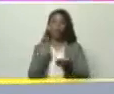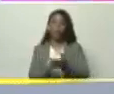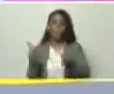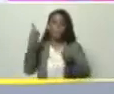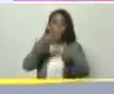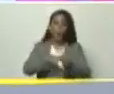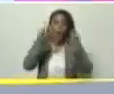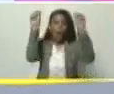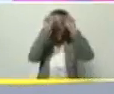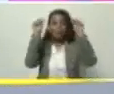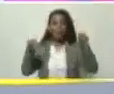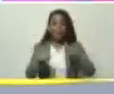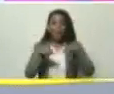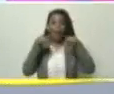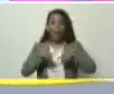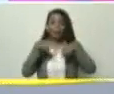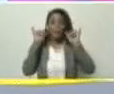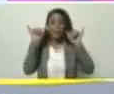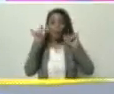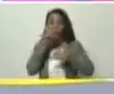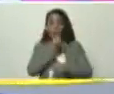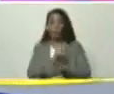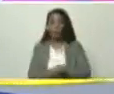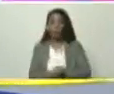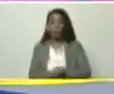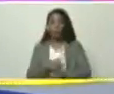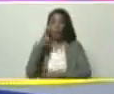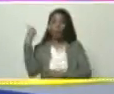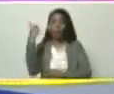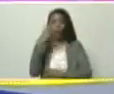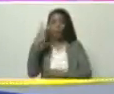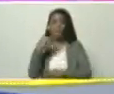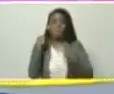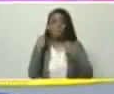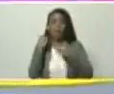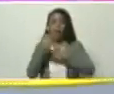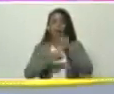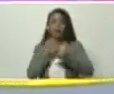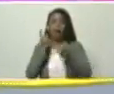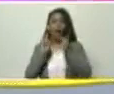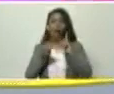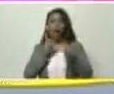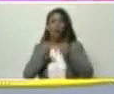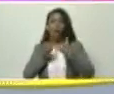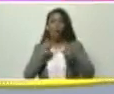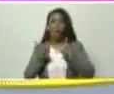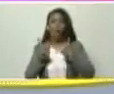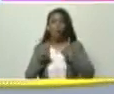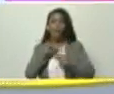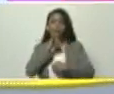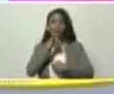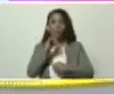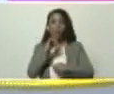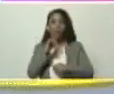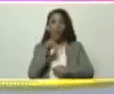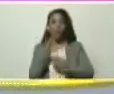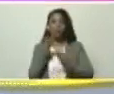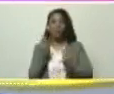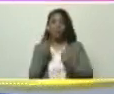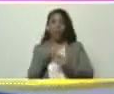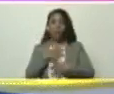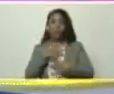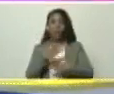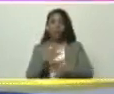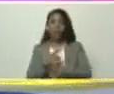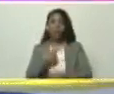el sistema este mismo año. Correcto. Solamente para dar algunos datitos aquí muy interesantes,